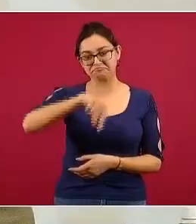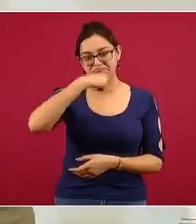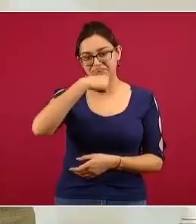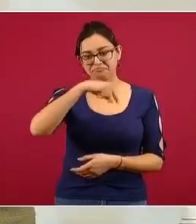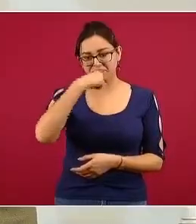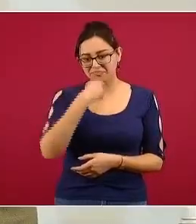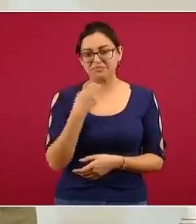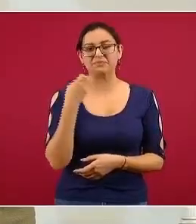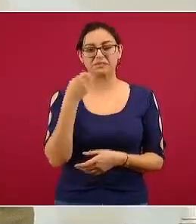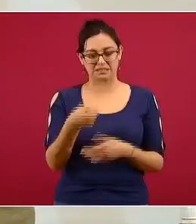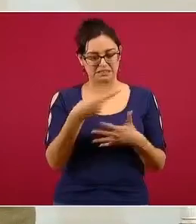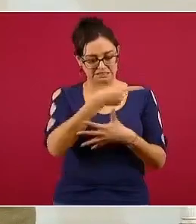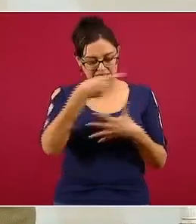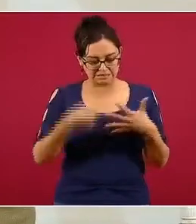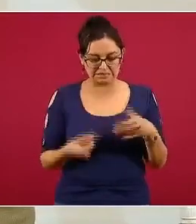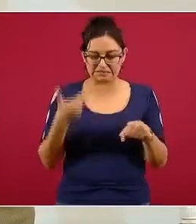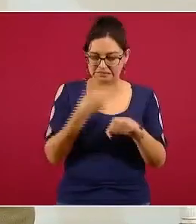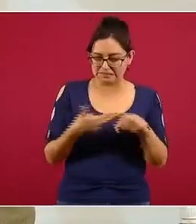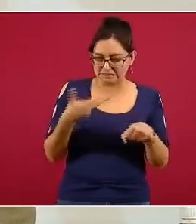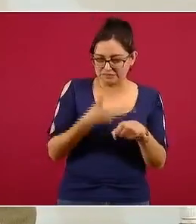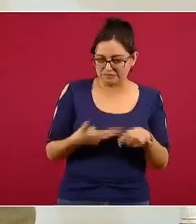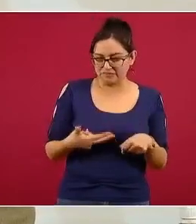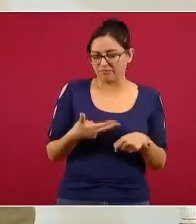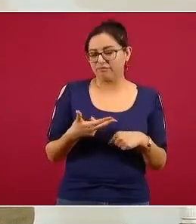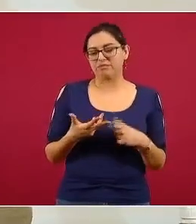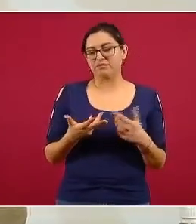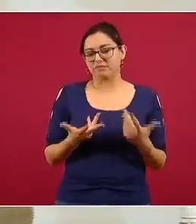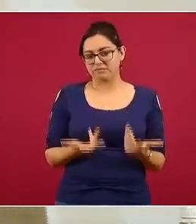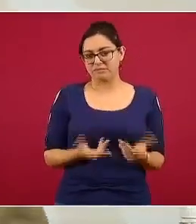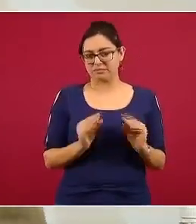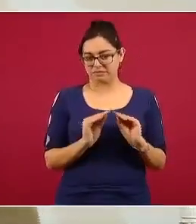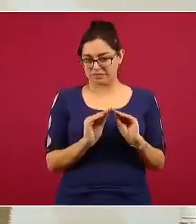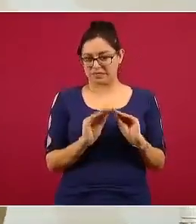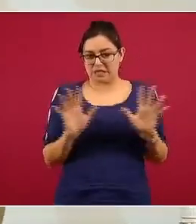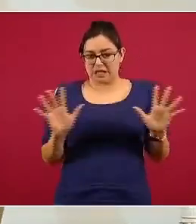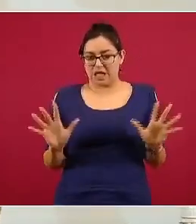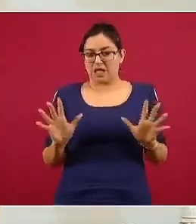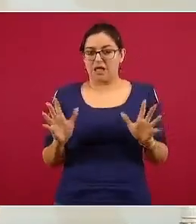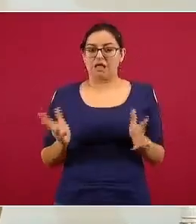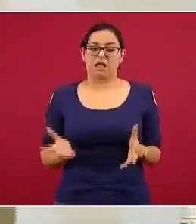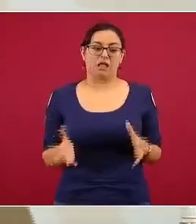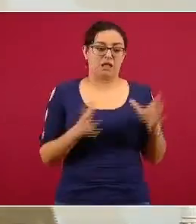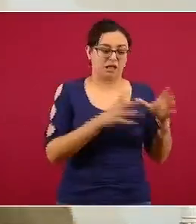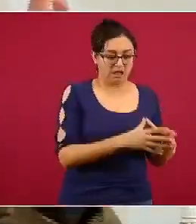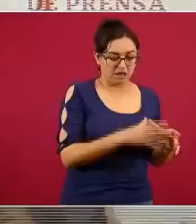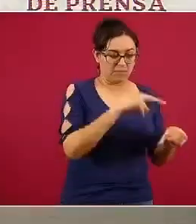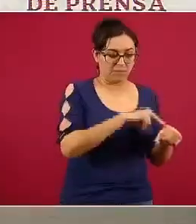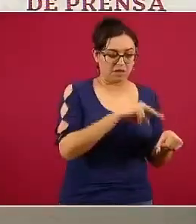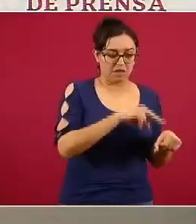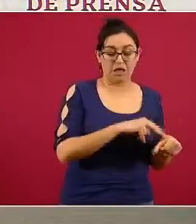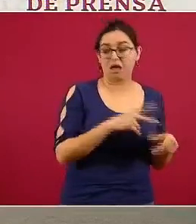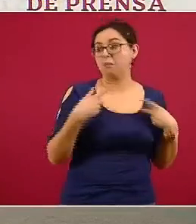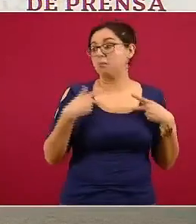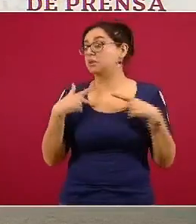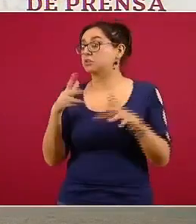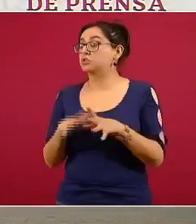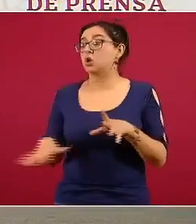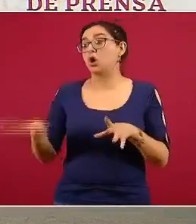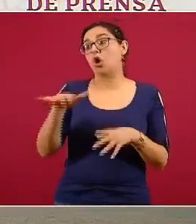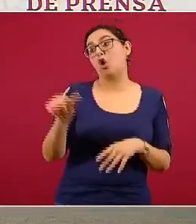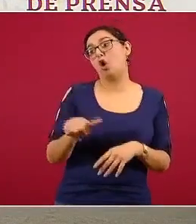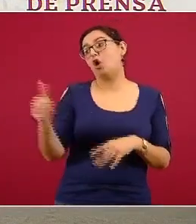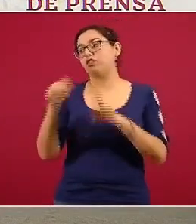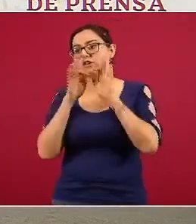Entonces, digo, esto es un poco para no quedarnos con la idea de que unas van para los médicos y después para la población general otra. No,